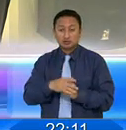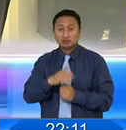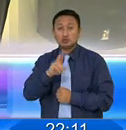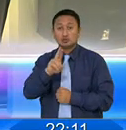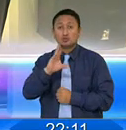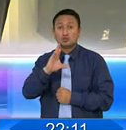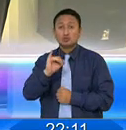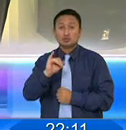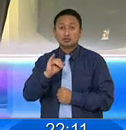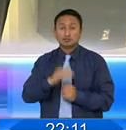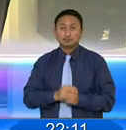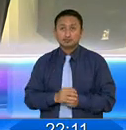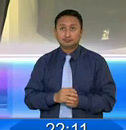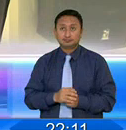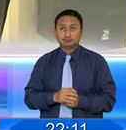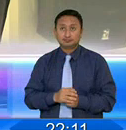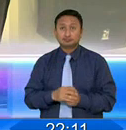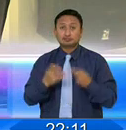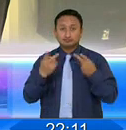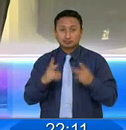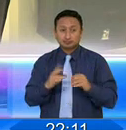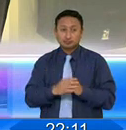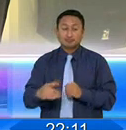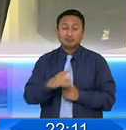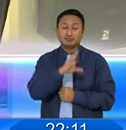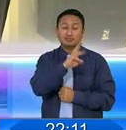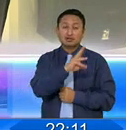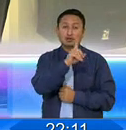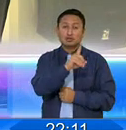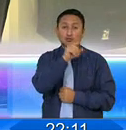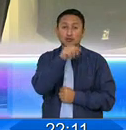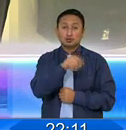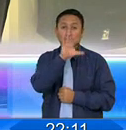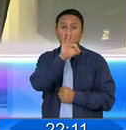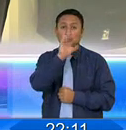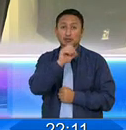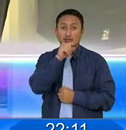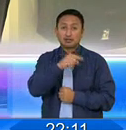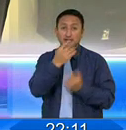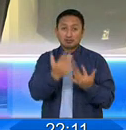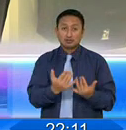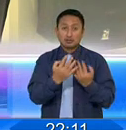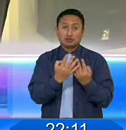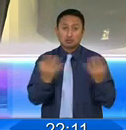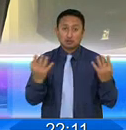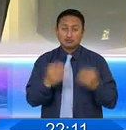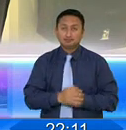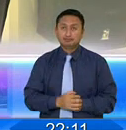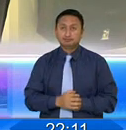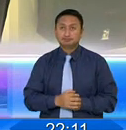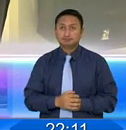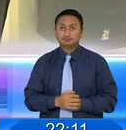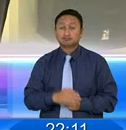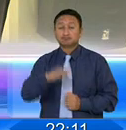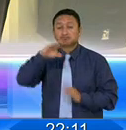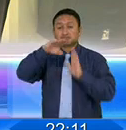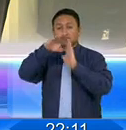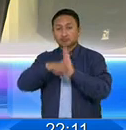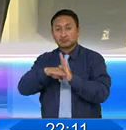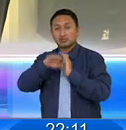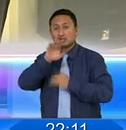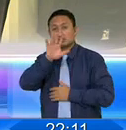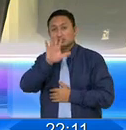el cuidado intensivo, también se redujo el 61.90% en listas de espera para hospitalización. Se redujo también el